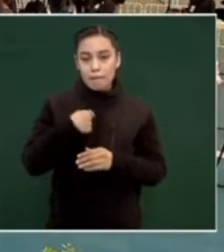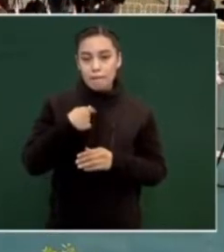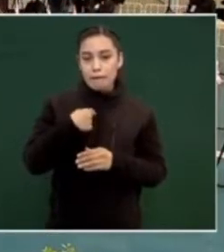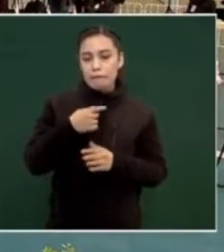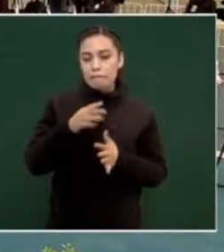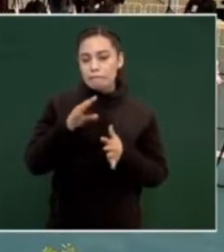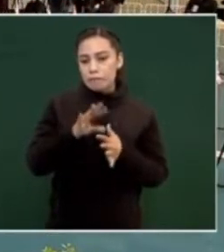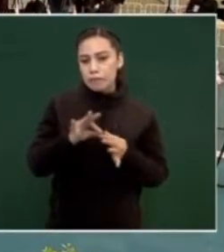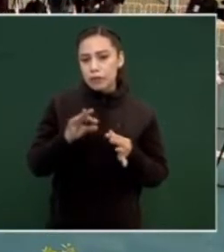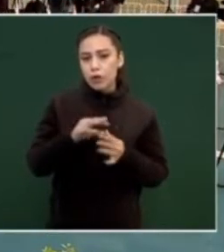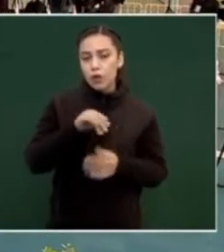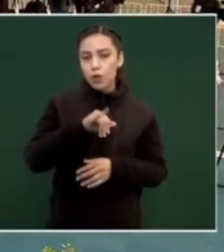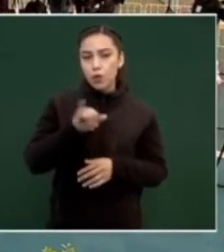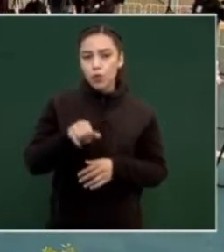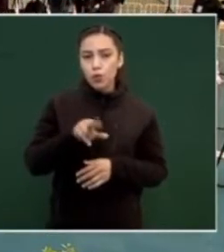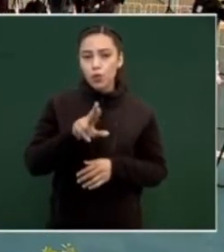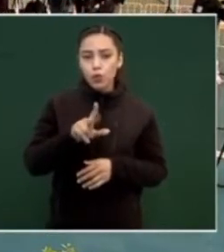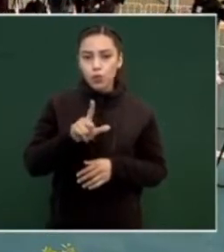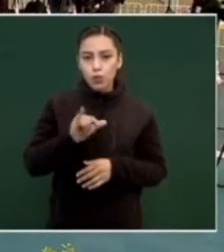que esté